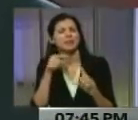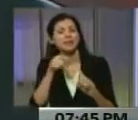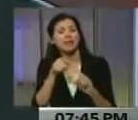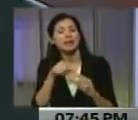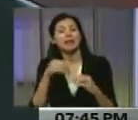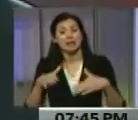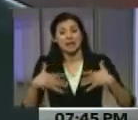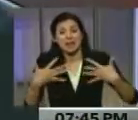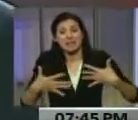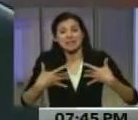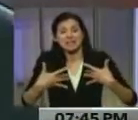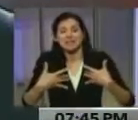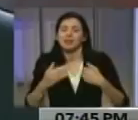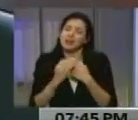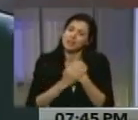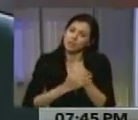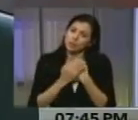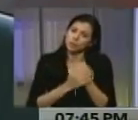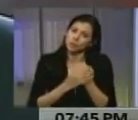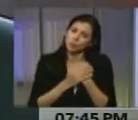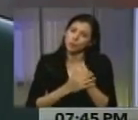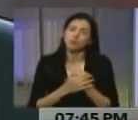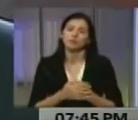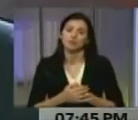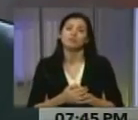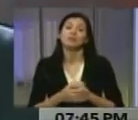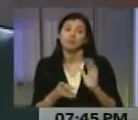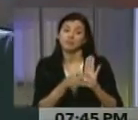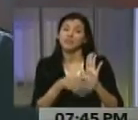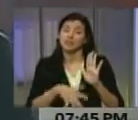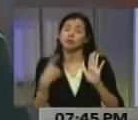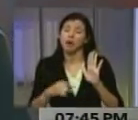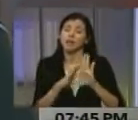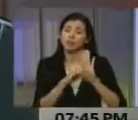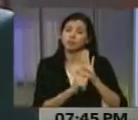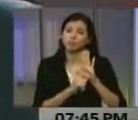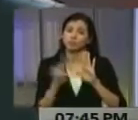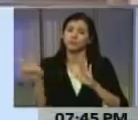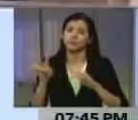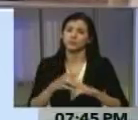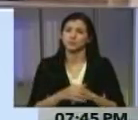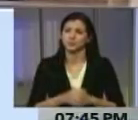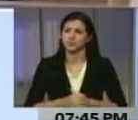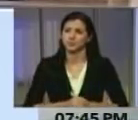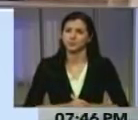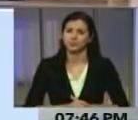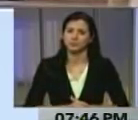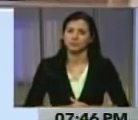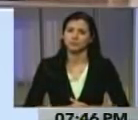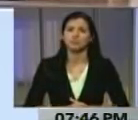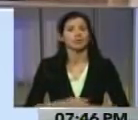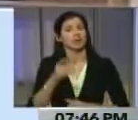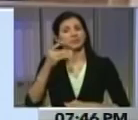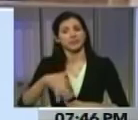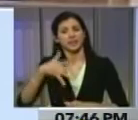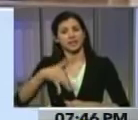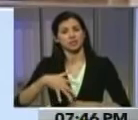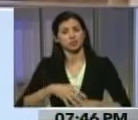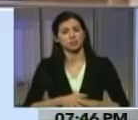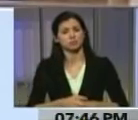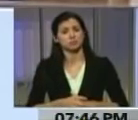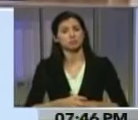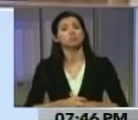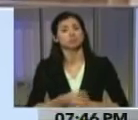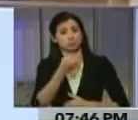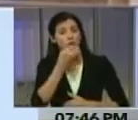por la ternura, que son dos derechos que nos dio la Constitución Bolivariana de Venezuela. Derecho por los cuales vale